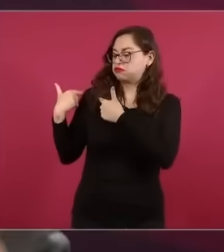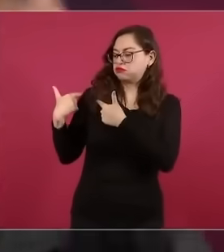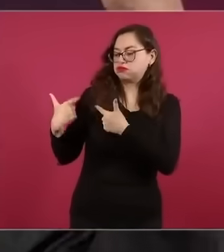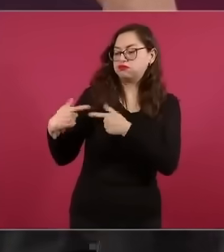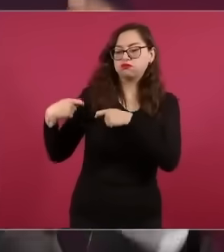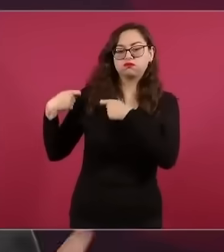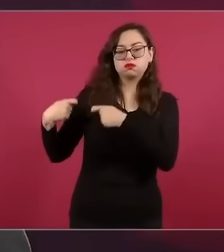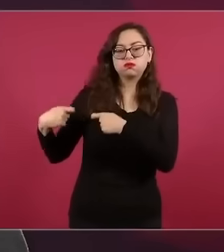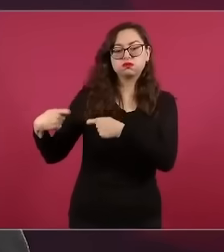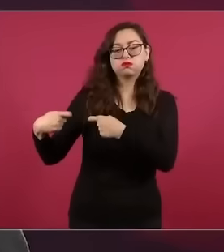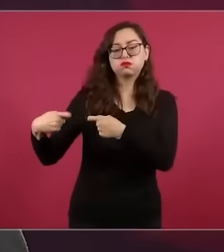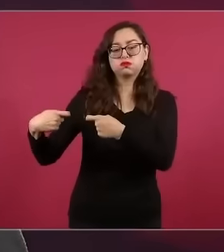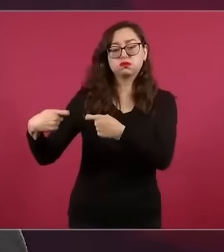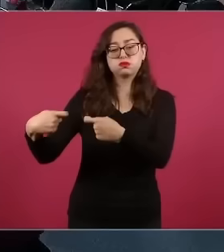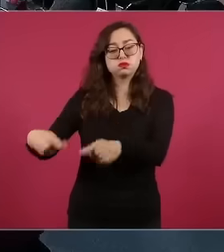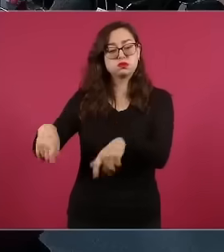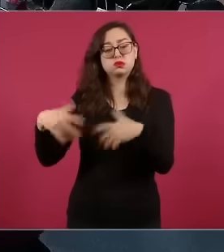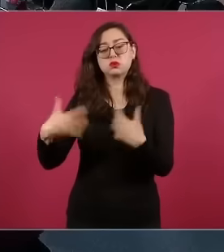grandioso,